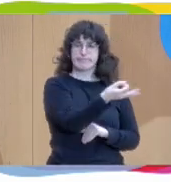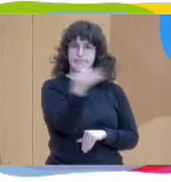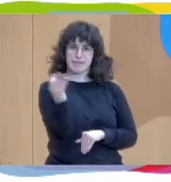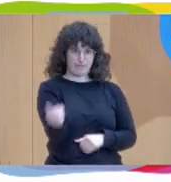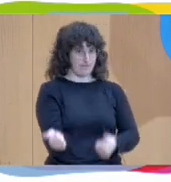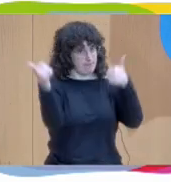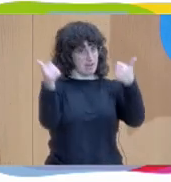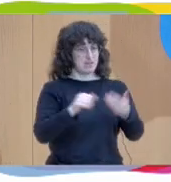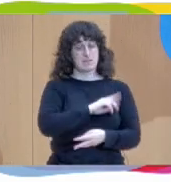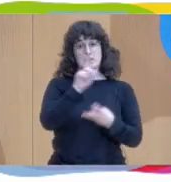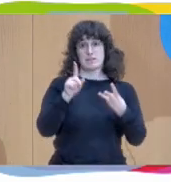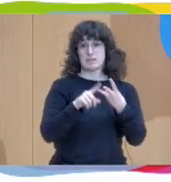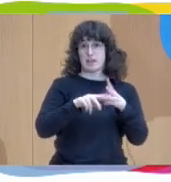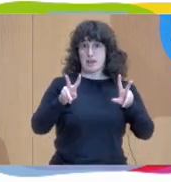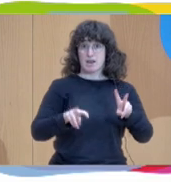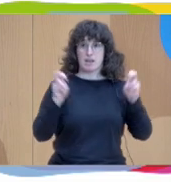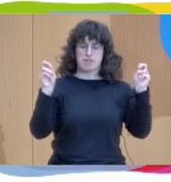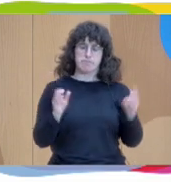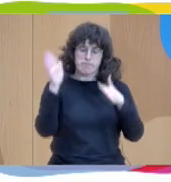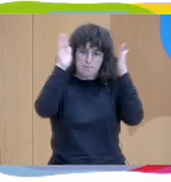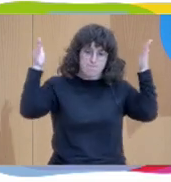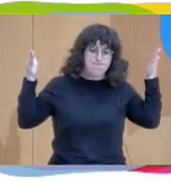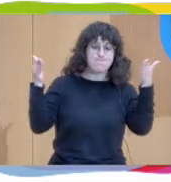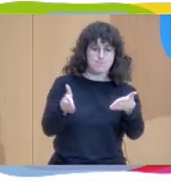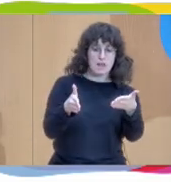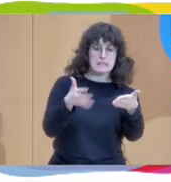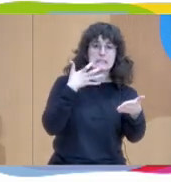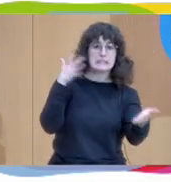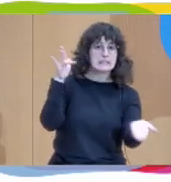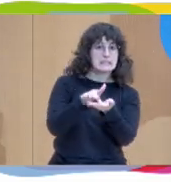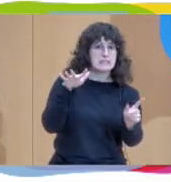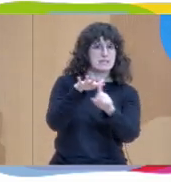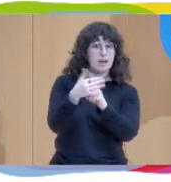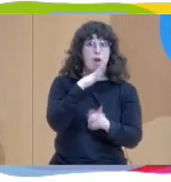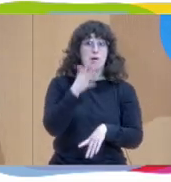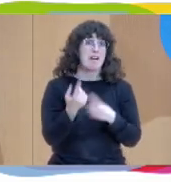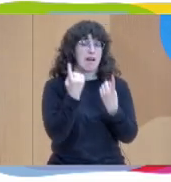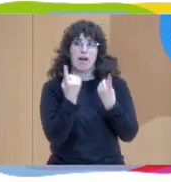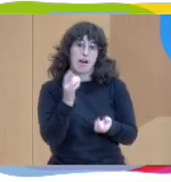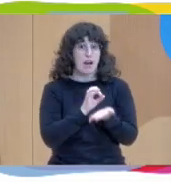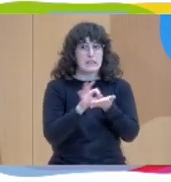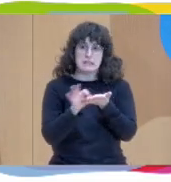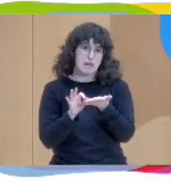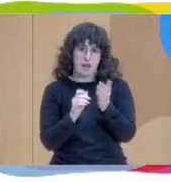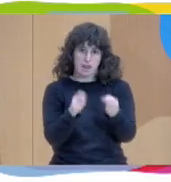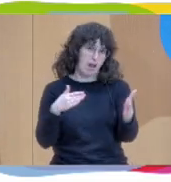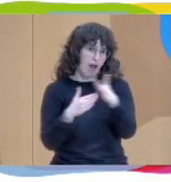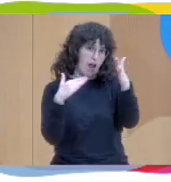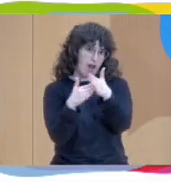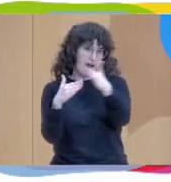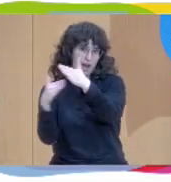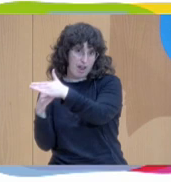eh que hacen de los casos que muchas veces se atascan en los servicios y que conocemos a veces como casos